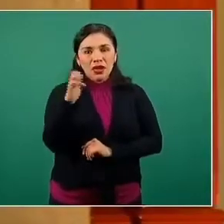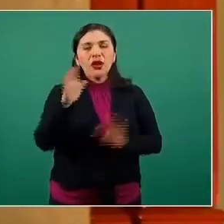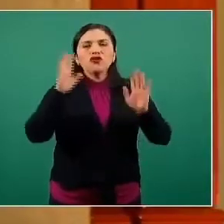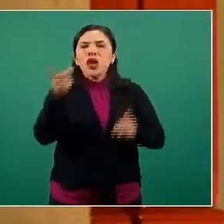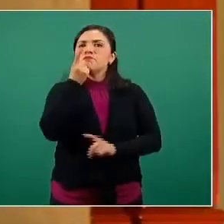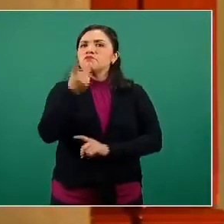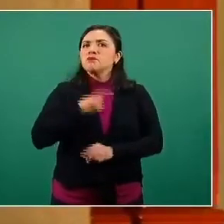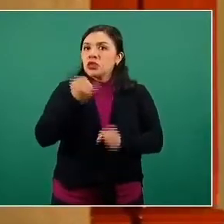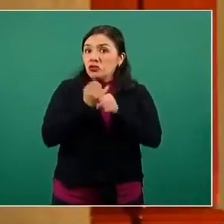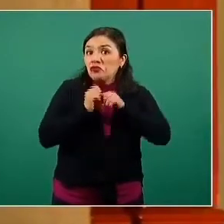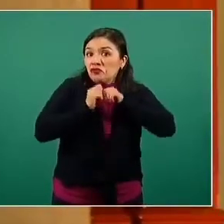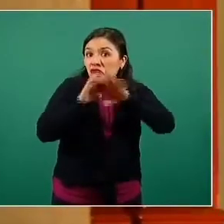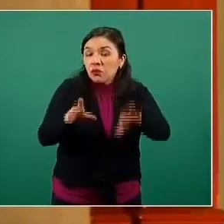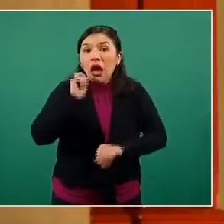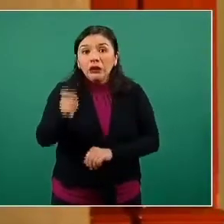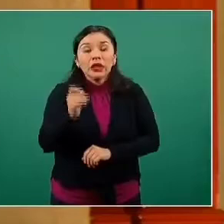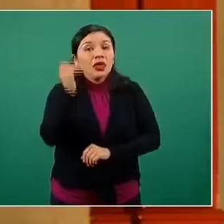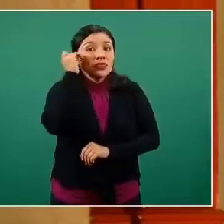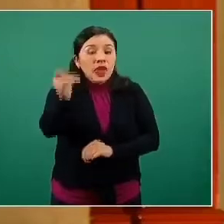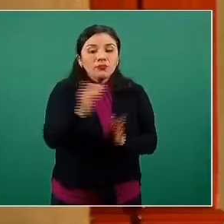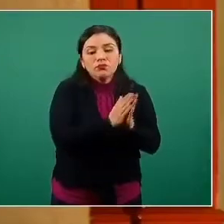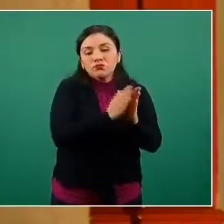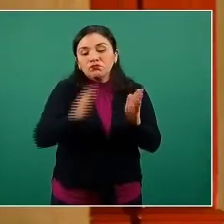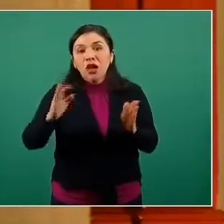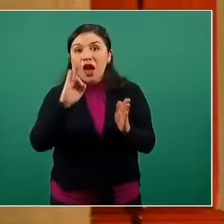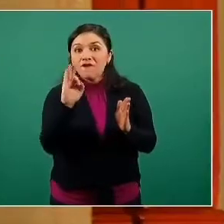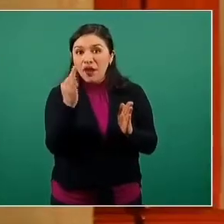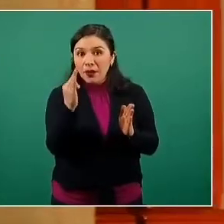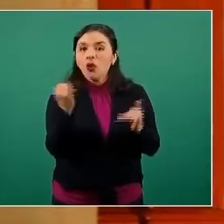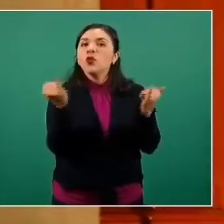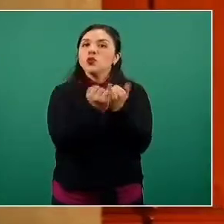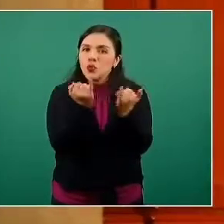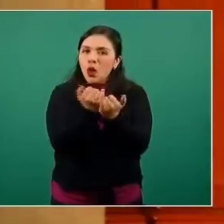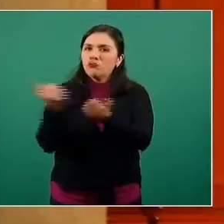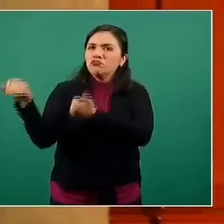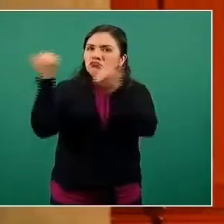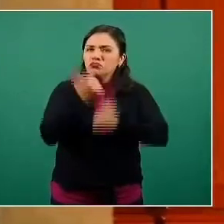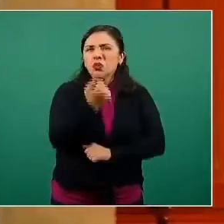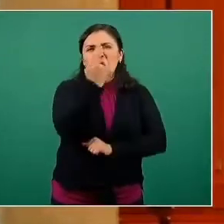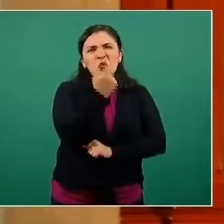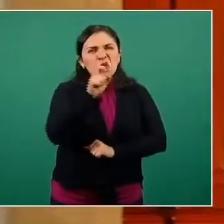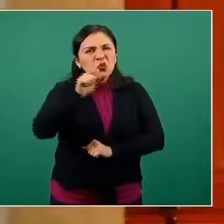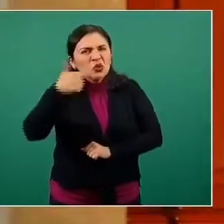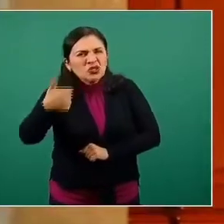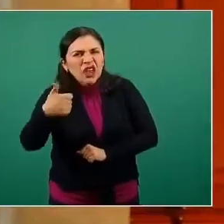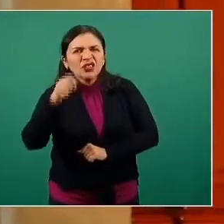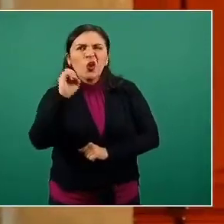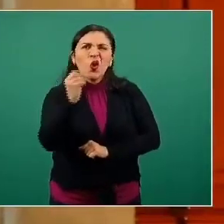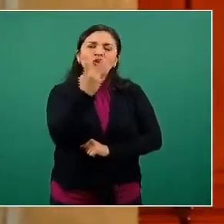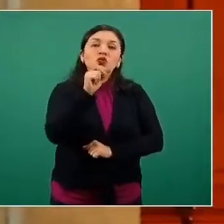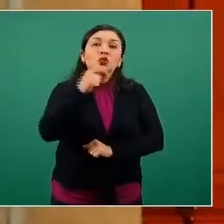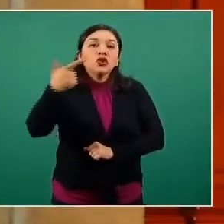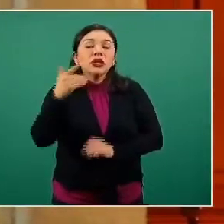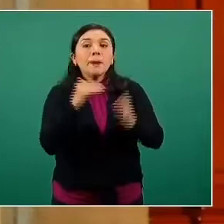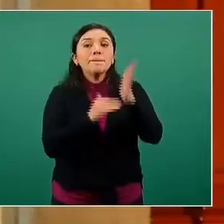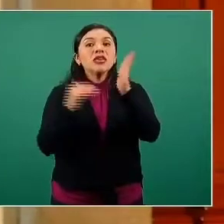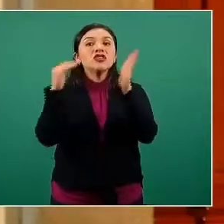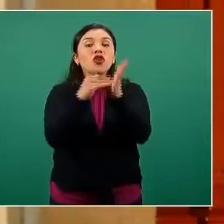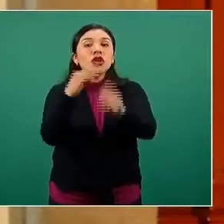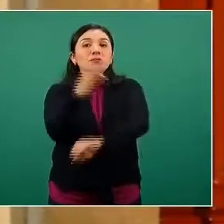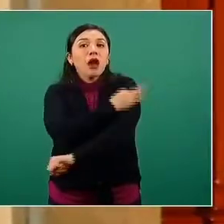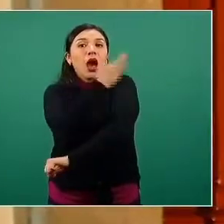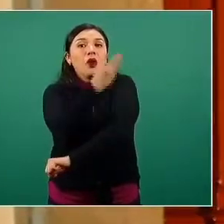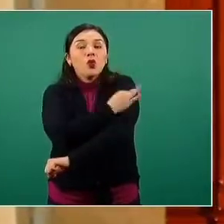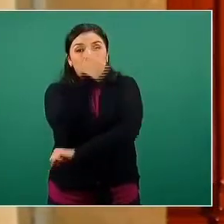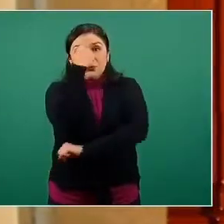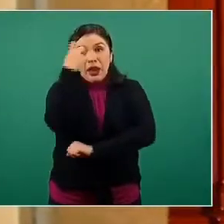información específica de que durante febrero estaremos recibiendo entre 1.6 y 2.7 millones de dosis de